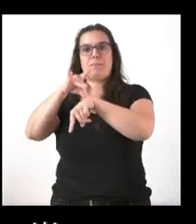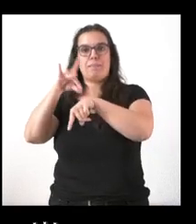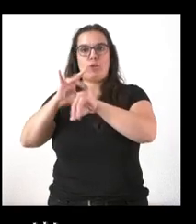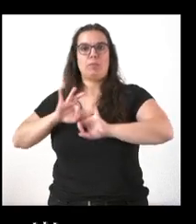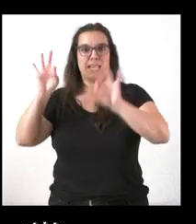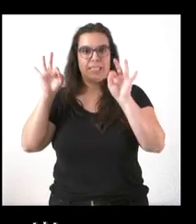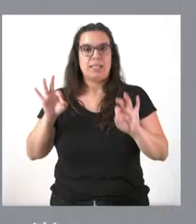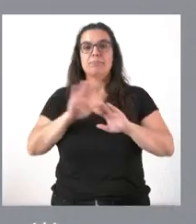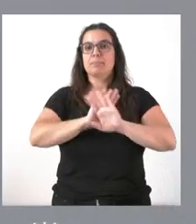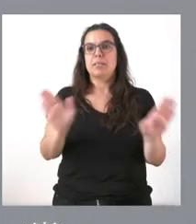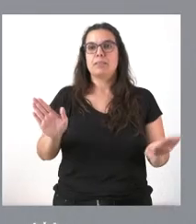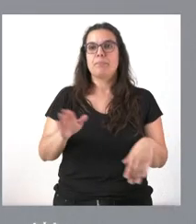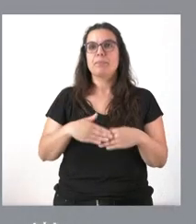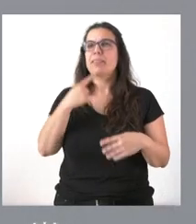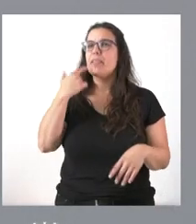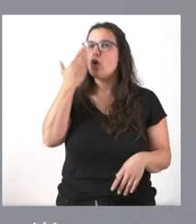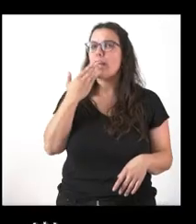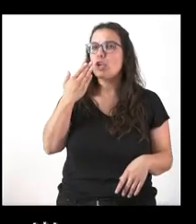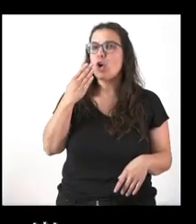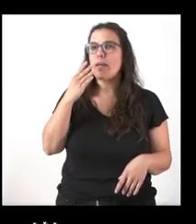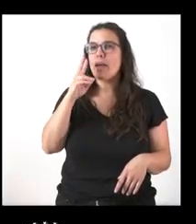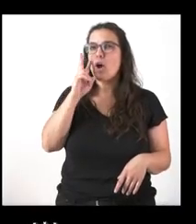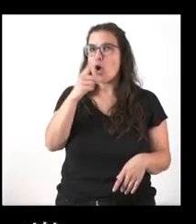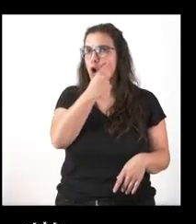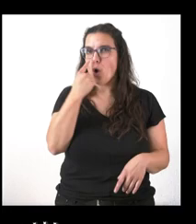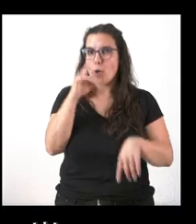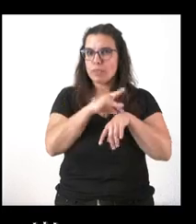más Gracias colegio de ópticos ha dicho